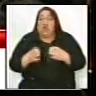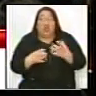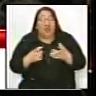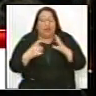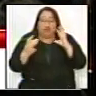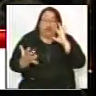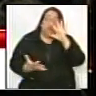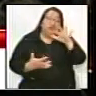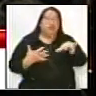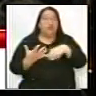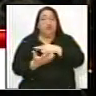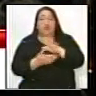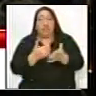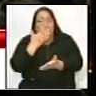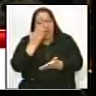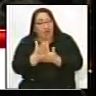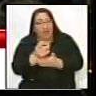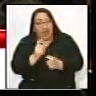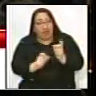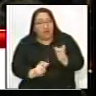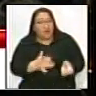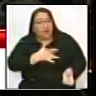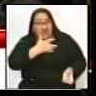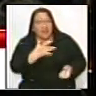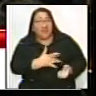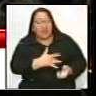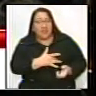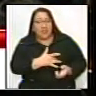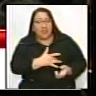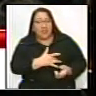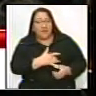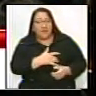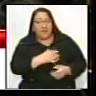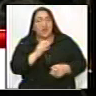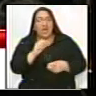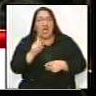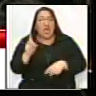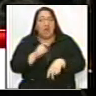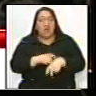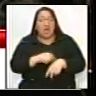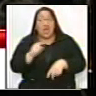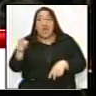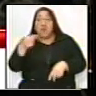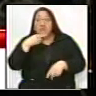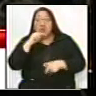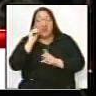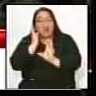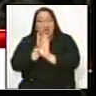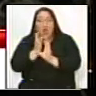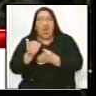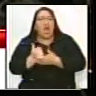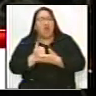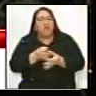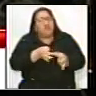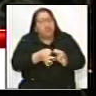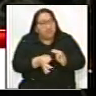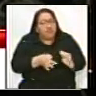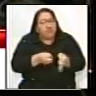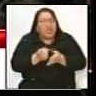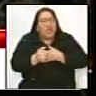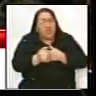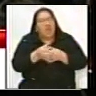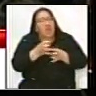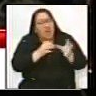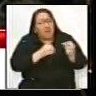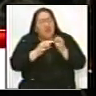de aquellas situaciones difíciles que los ciudadanos están sintiendo en cada momento, y ella los ayuda, ¿no? Nos guía a todos de la